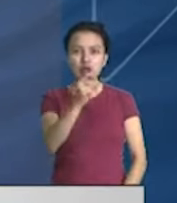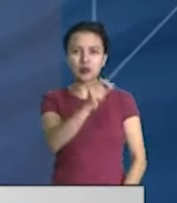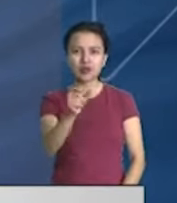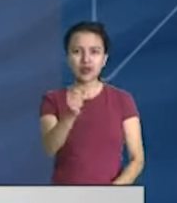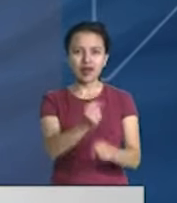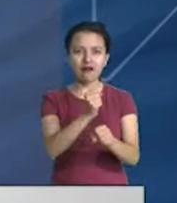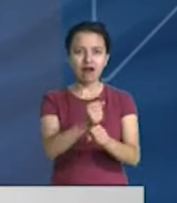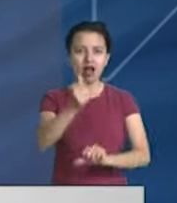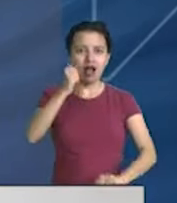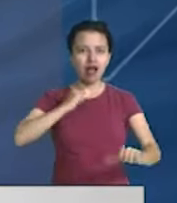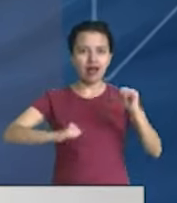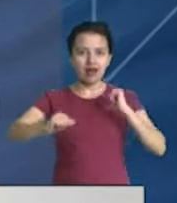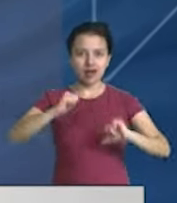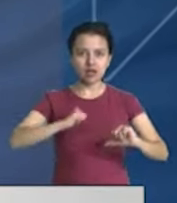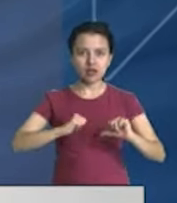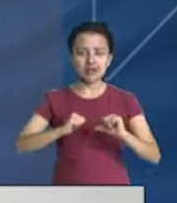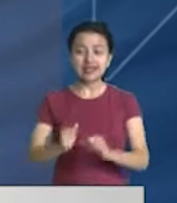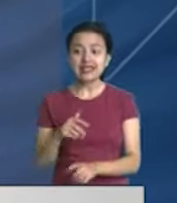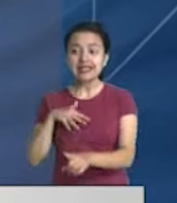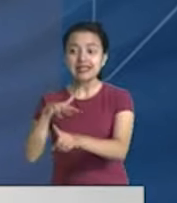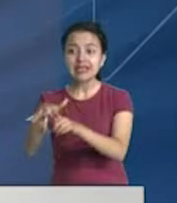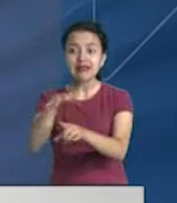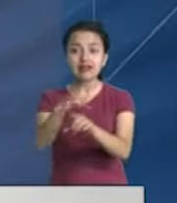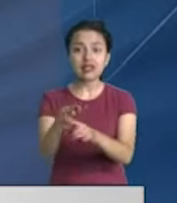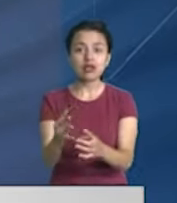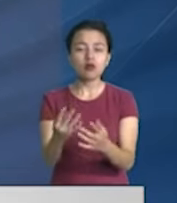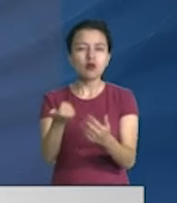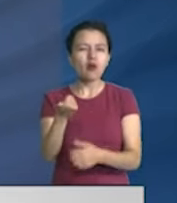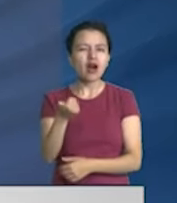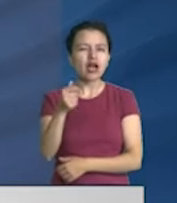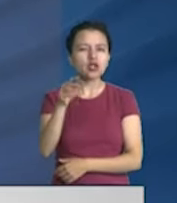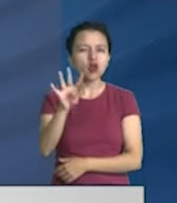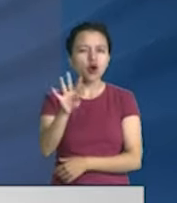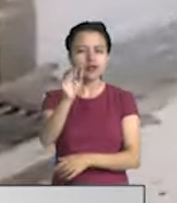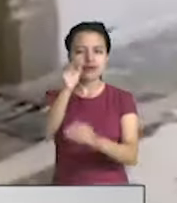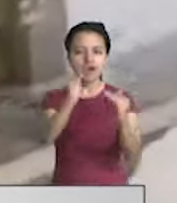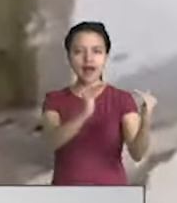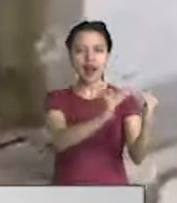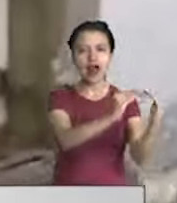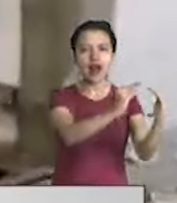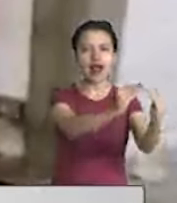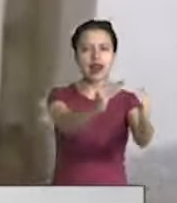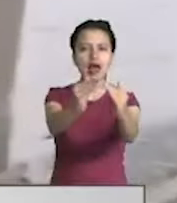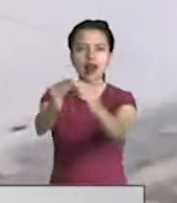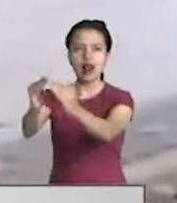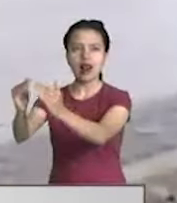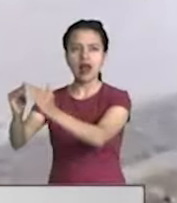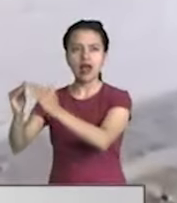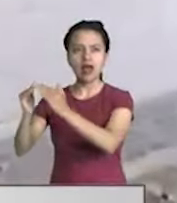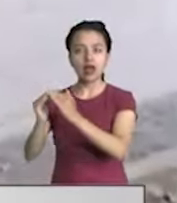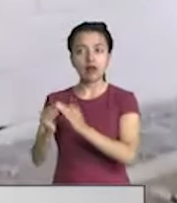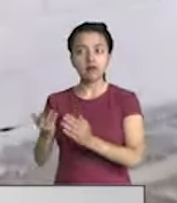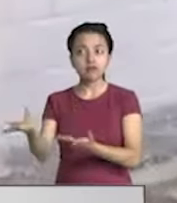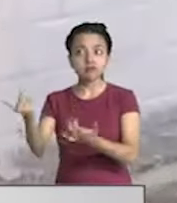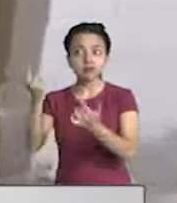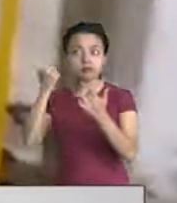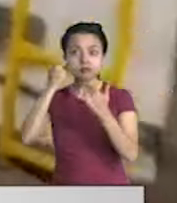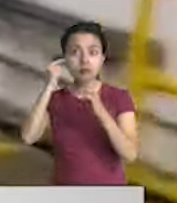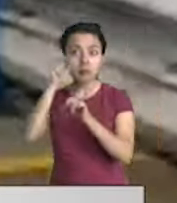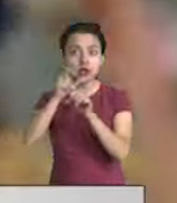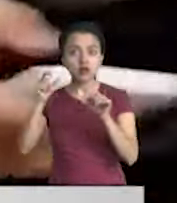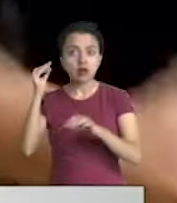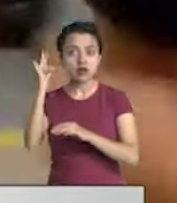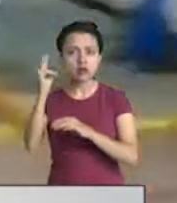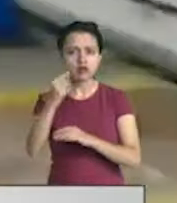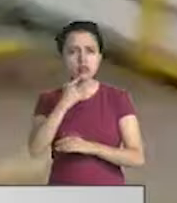vecinas. Las autoridades informaron que el jefe de seguridad de la compañía impidió el acceso a los organismos de socorro al lugar de la